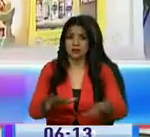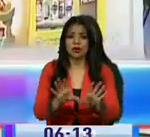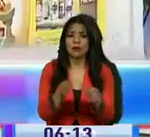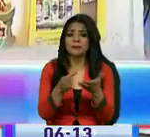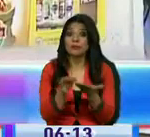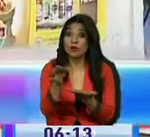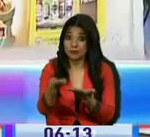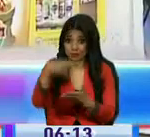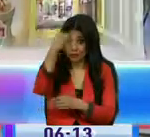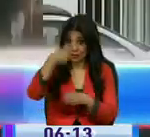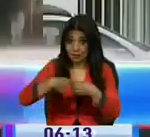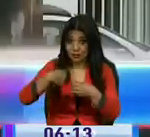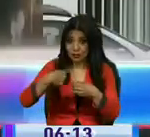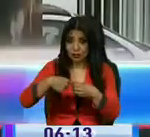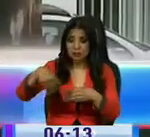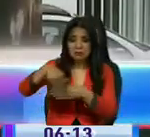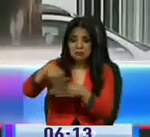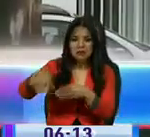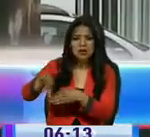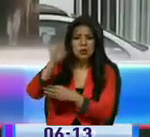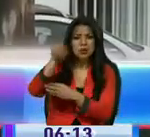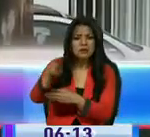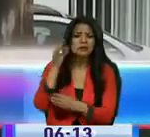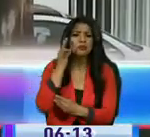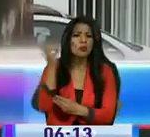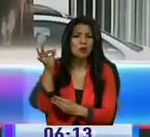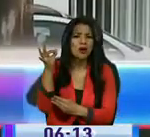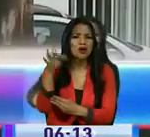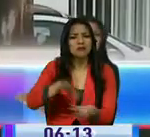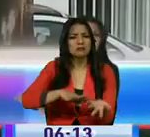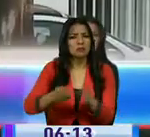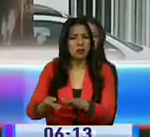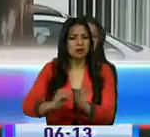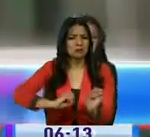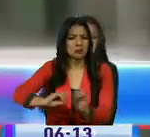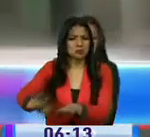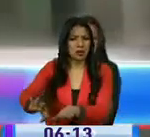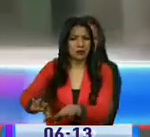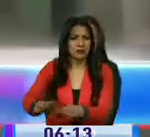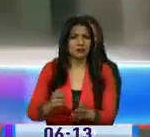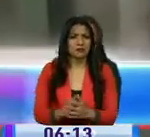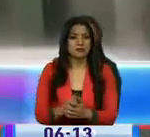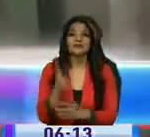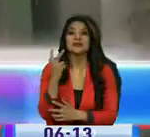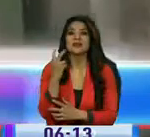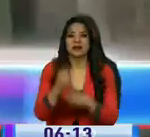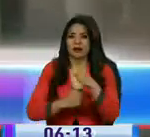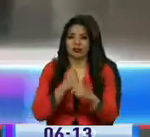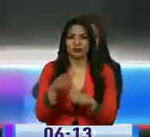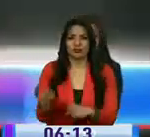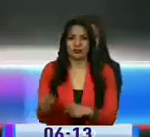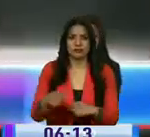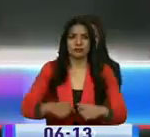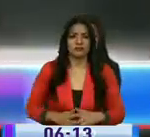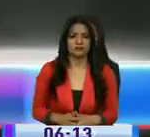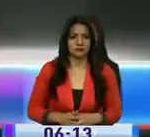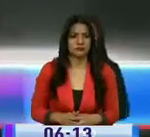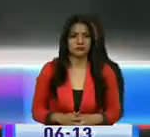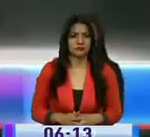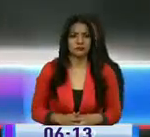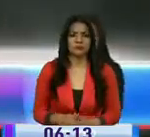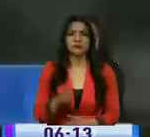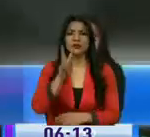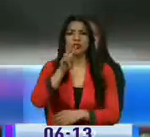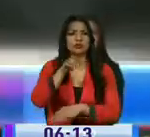encontraron en un pasaje el cuerpo sin vida de carolina que en ese entonces tenía 13 años de edad yo lo vi antes de las 2 de la tarde